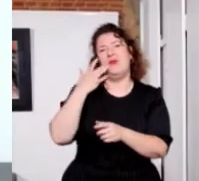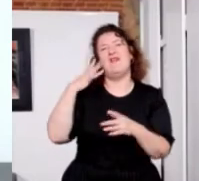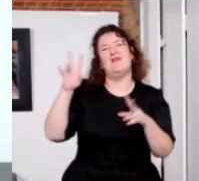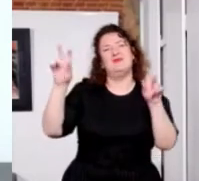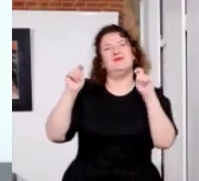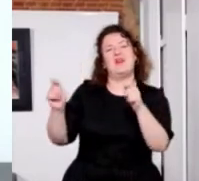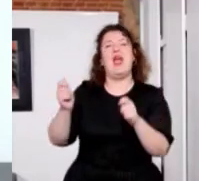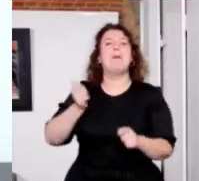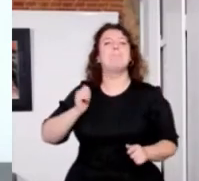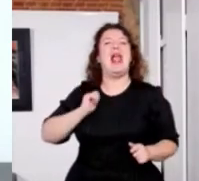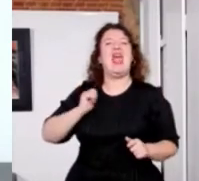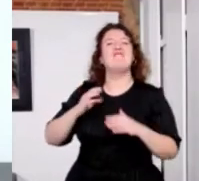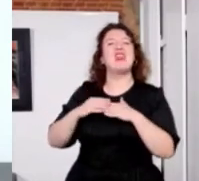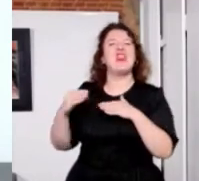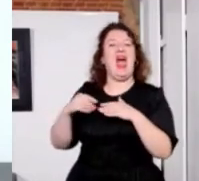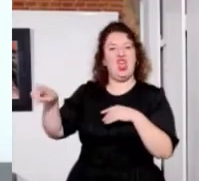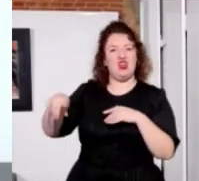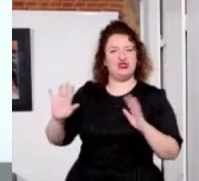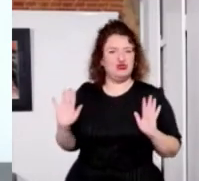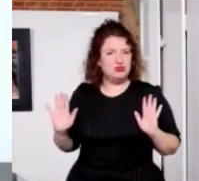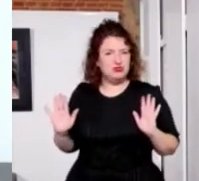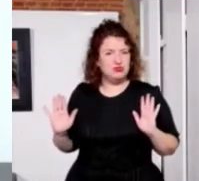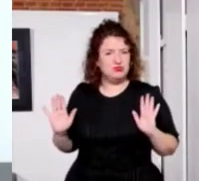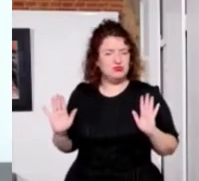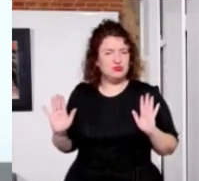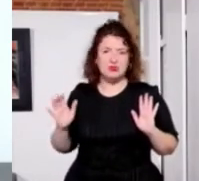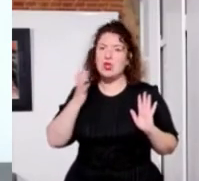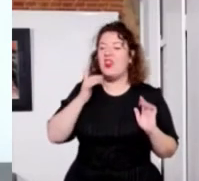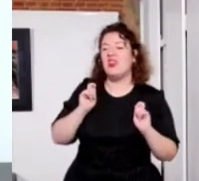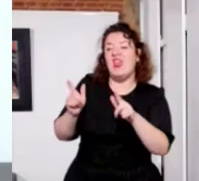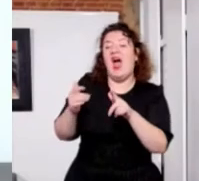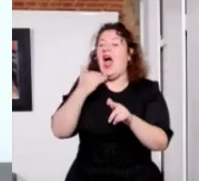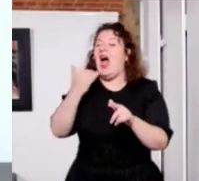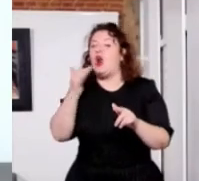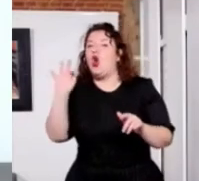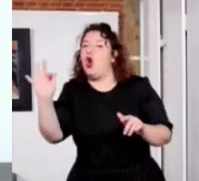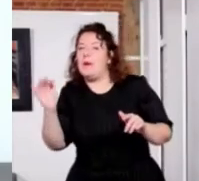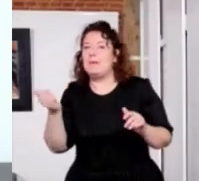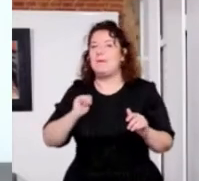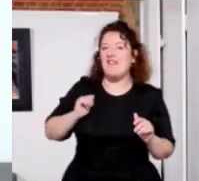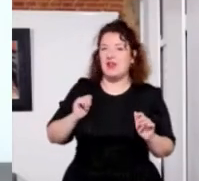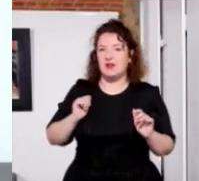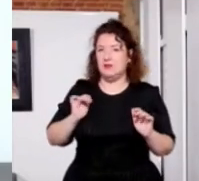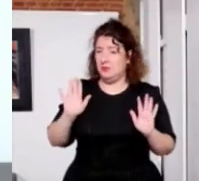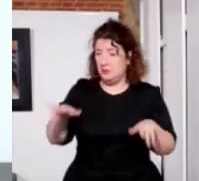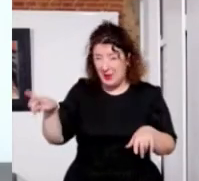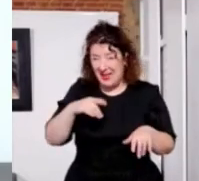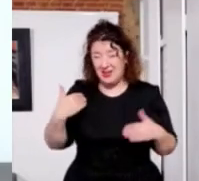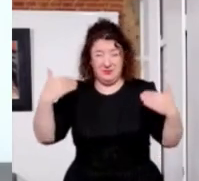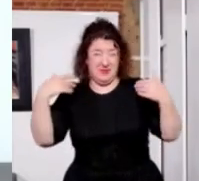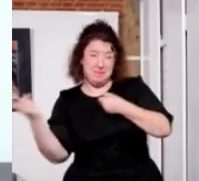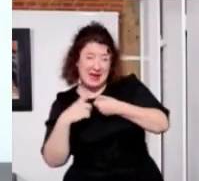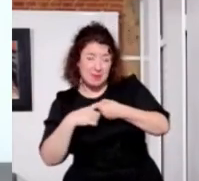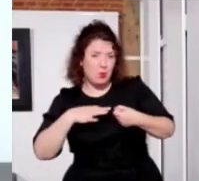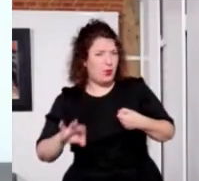de beneficiarios, a la cual le damos algún beneficio, pero que no son sujetos de derecho y participación.